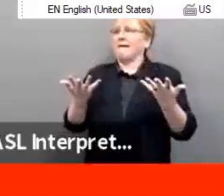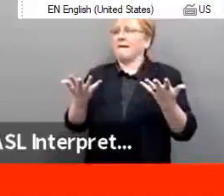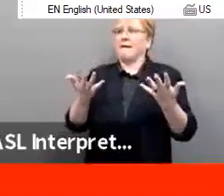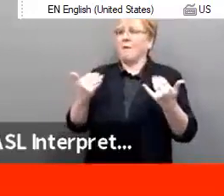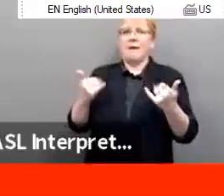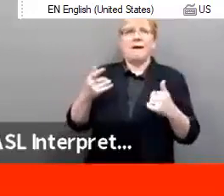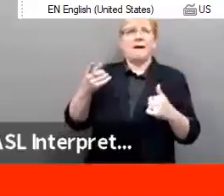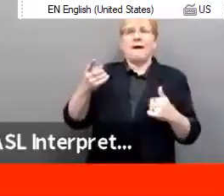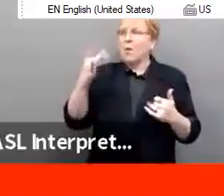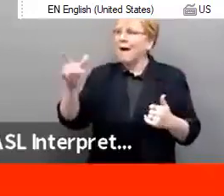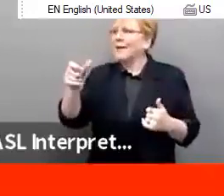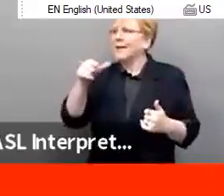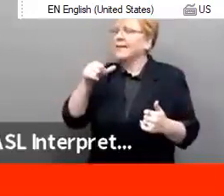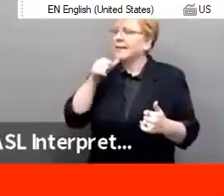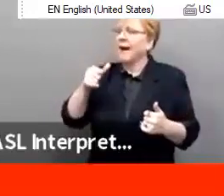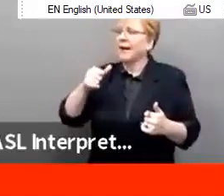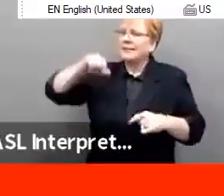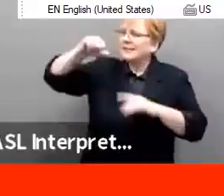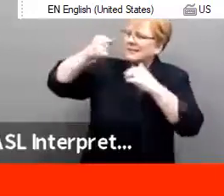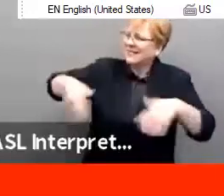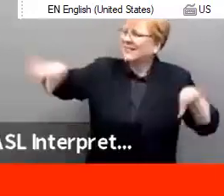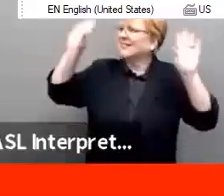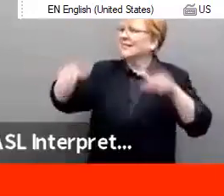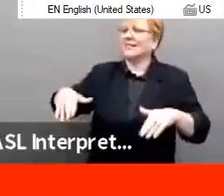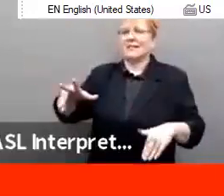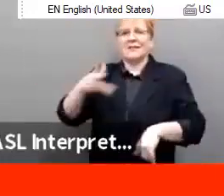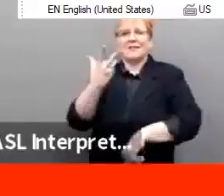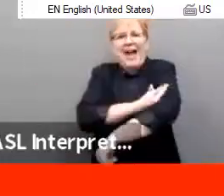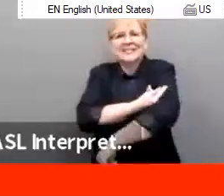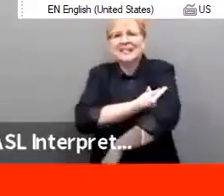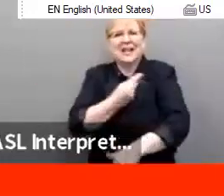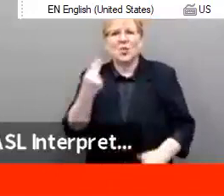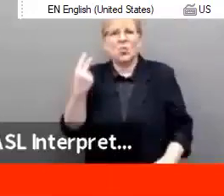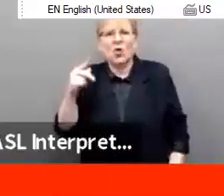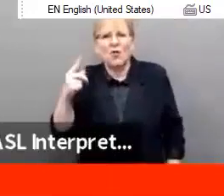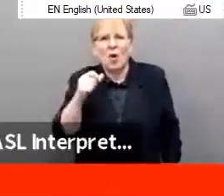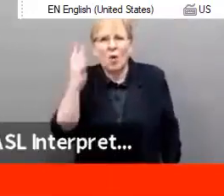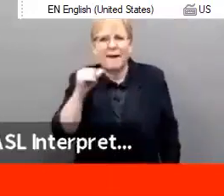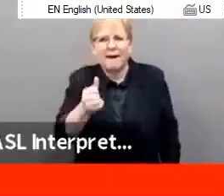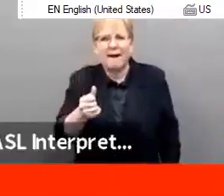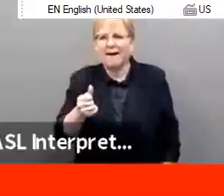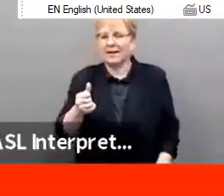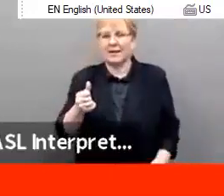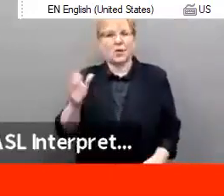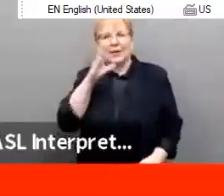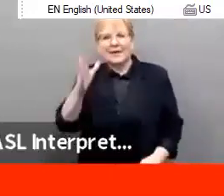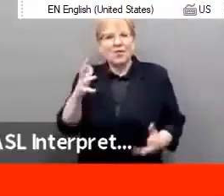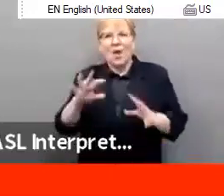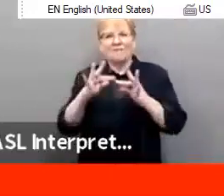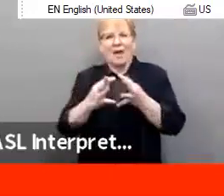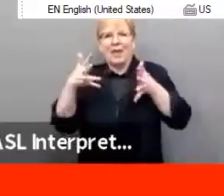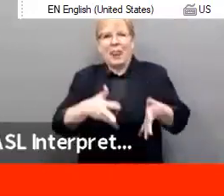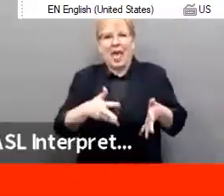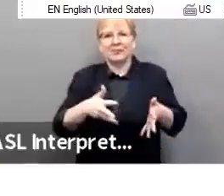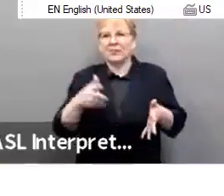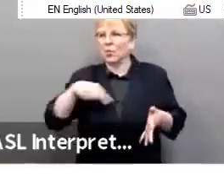tratamientos y finalmente él tuvo un paro cardíaco, murió, y la